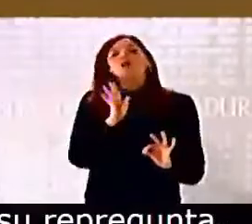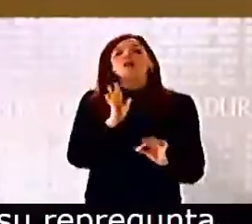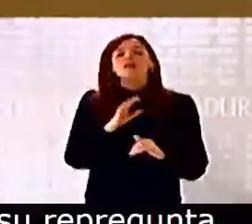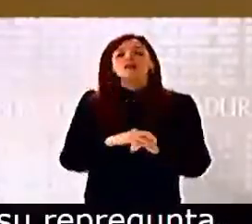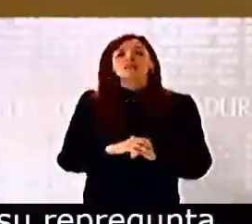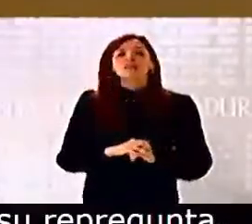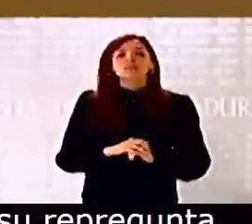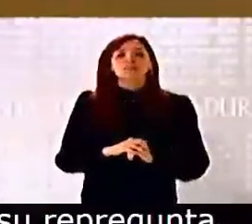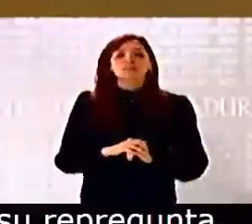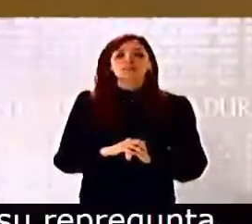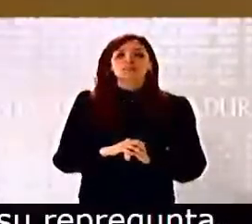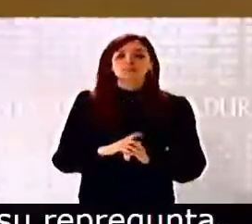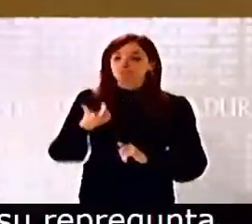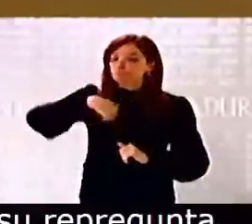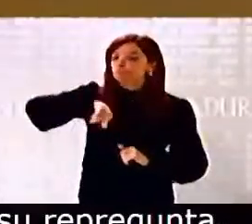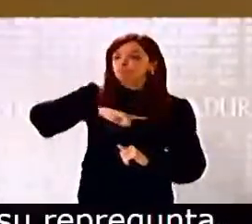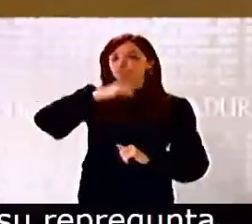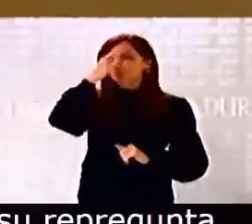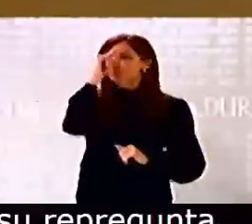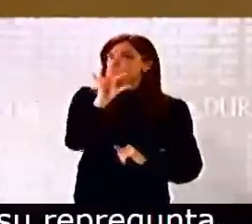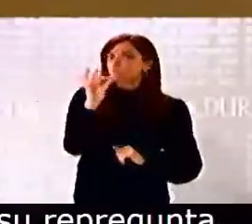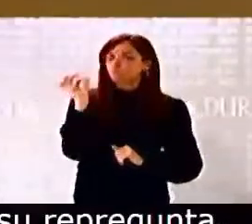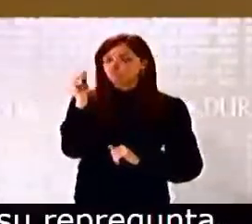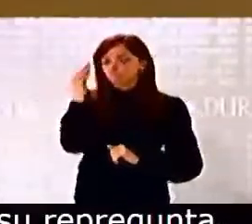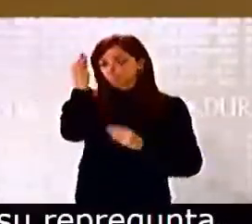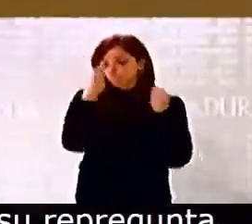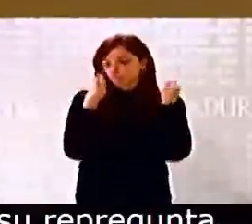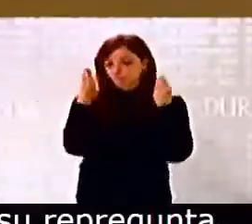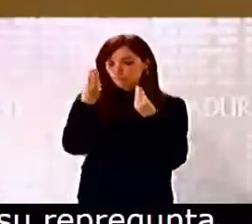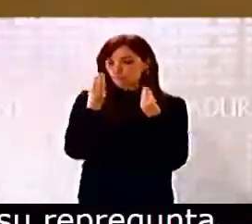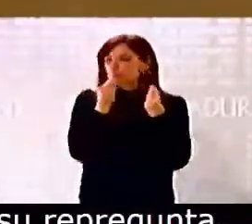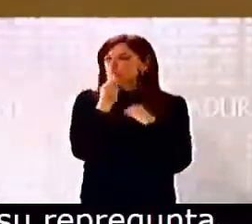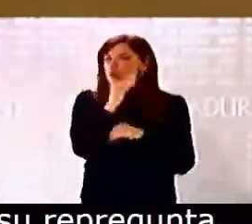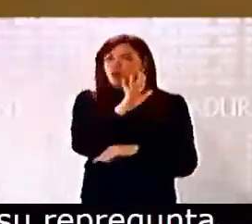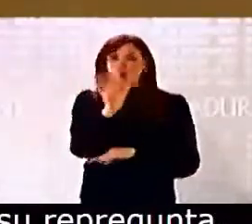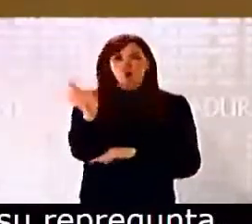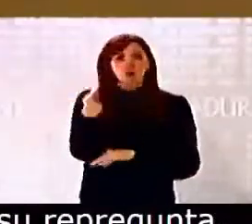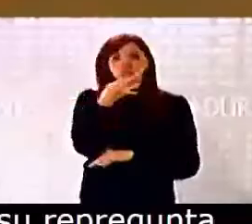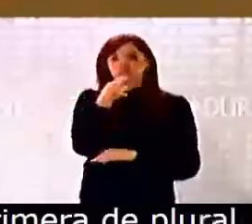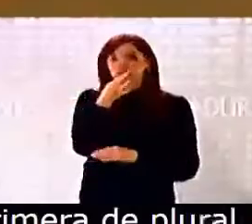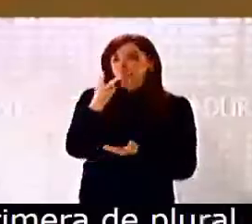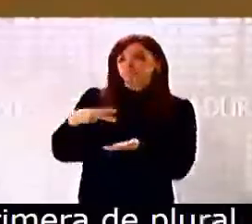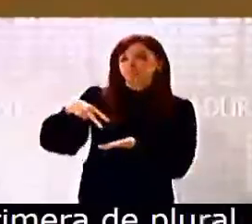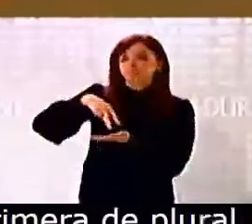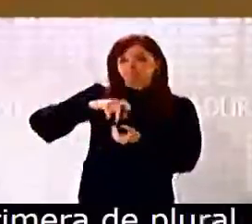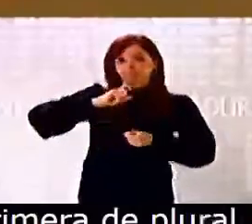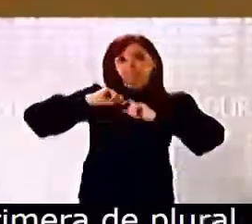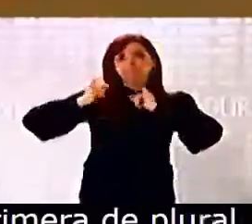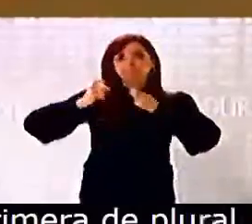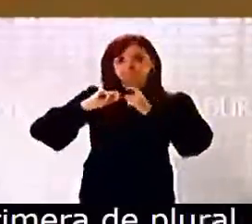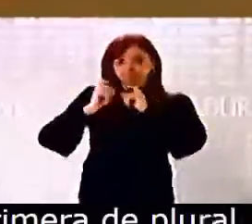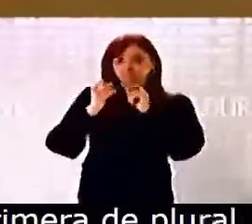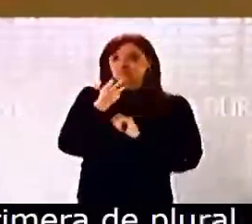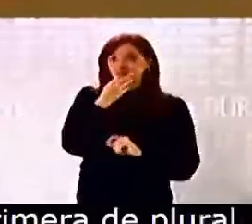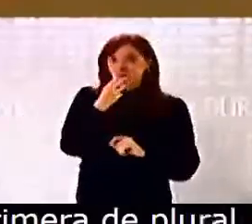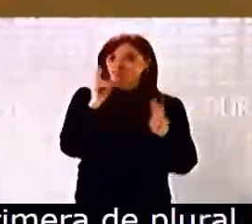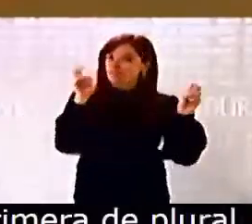plural que en momentos determinados era mejor informar sobre los asuntos COVID por la